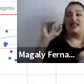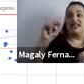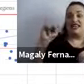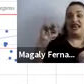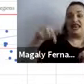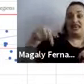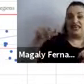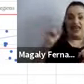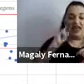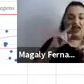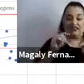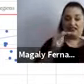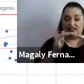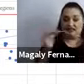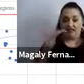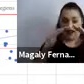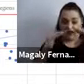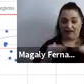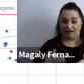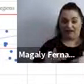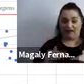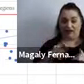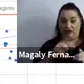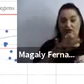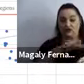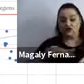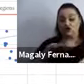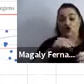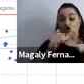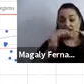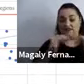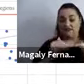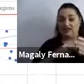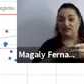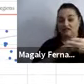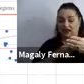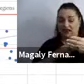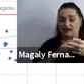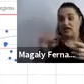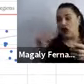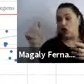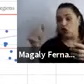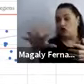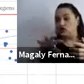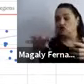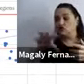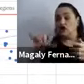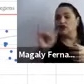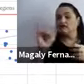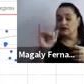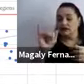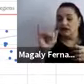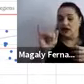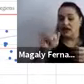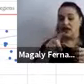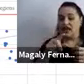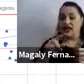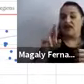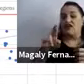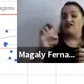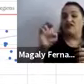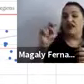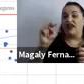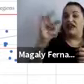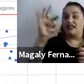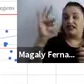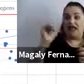Mediterráneo en general, en estas zonas de referencia, en algunas otras zonas también de Europa, algunas zonas que son de renta alta y por lo tanto